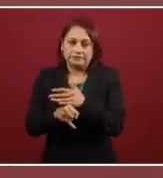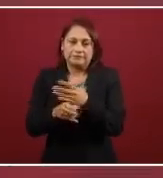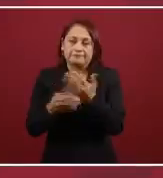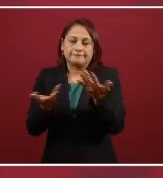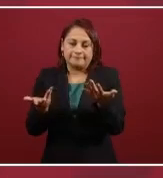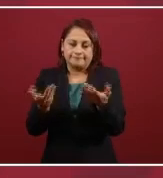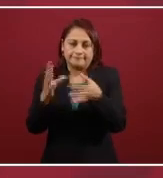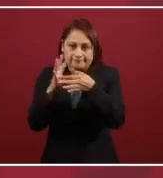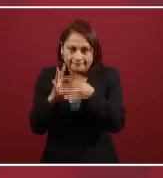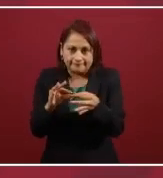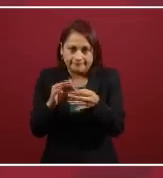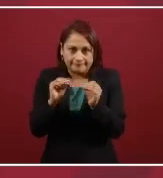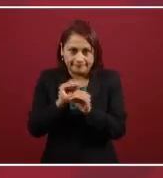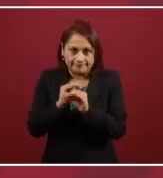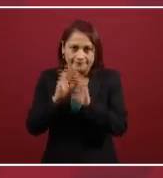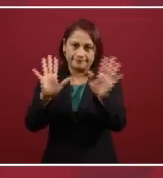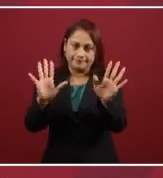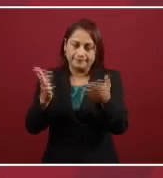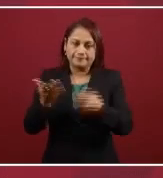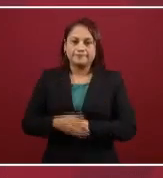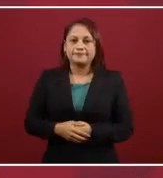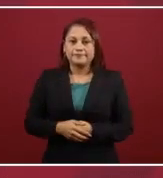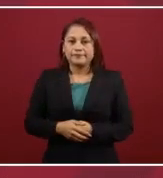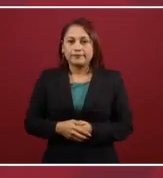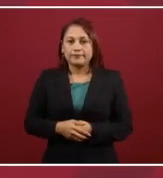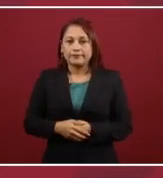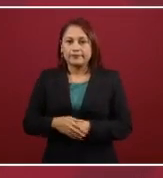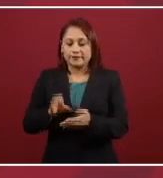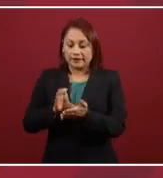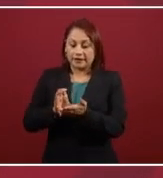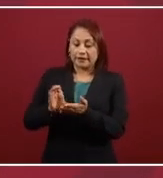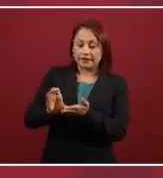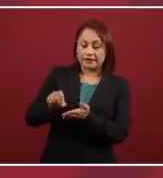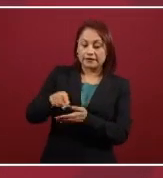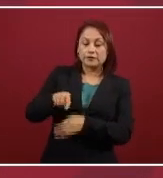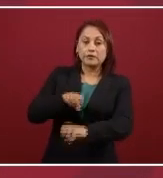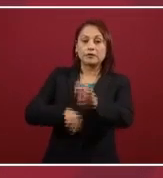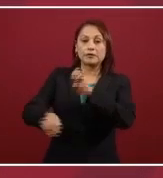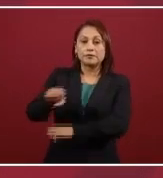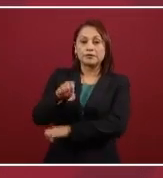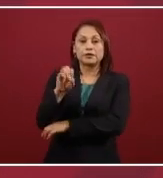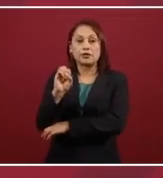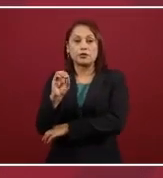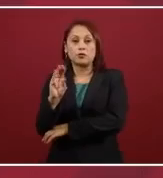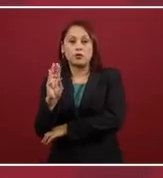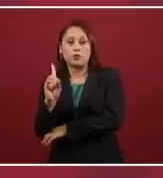claridad, el crédito a Odebrecht se lo